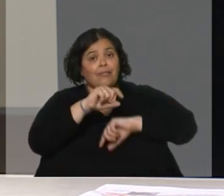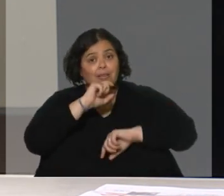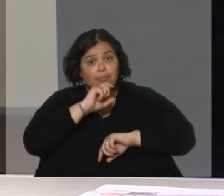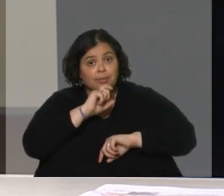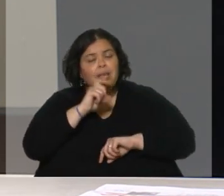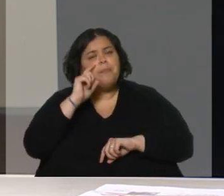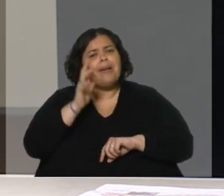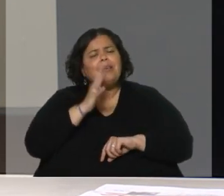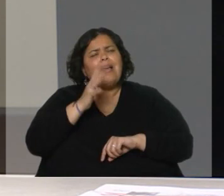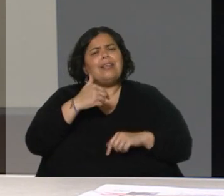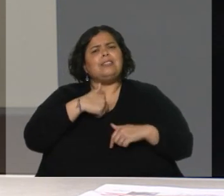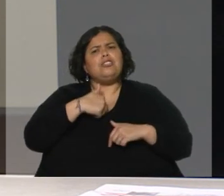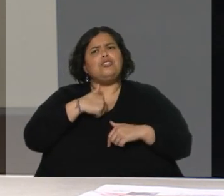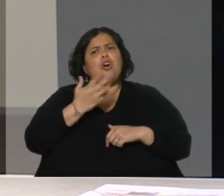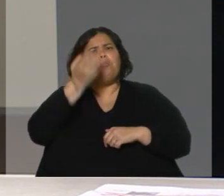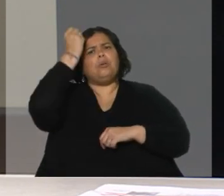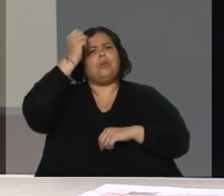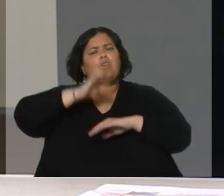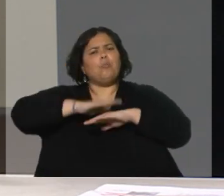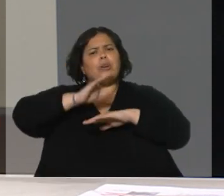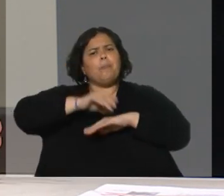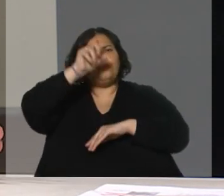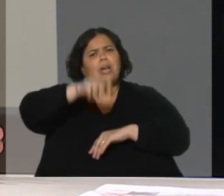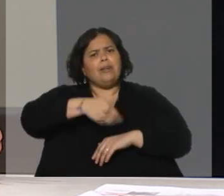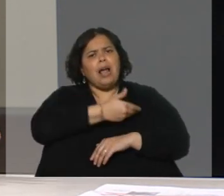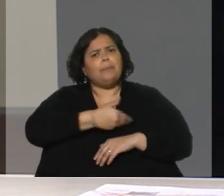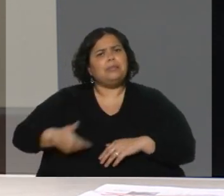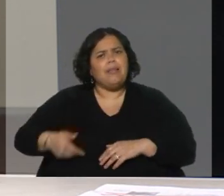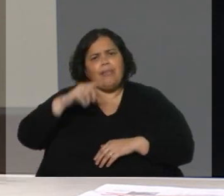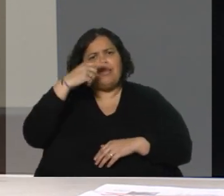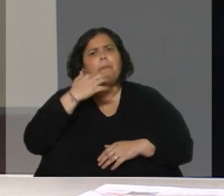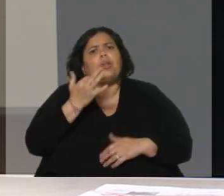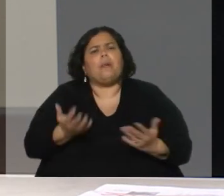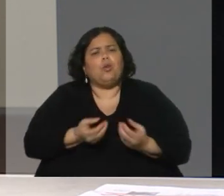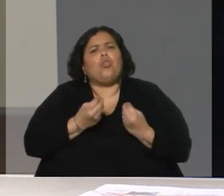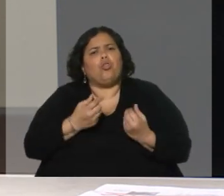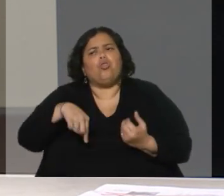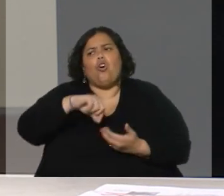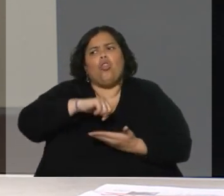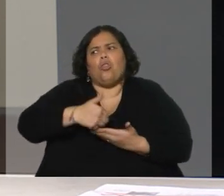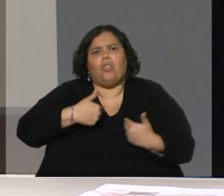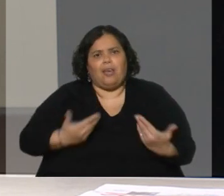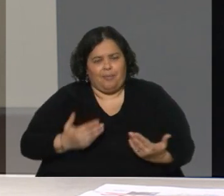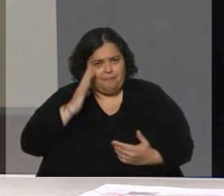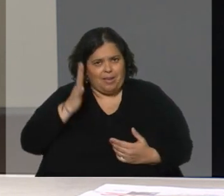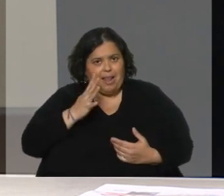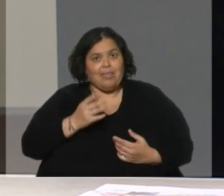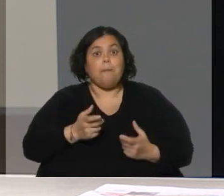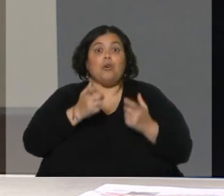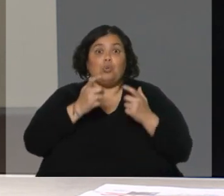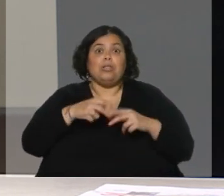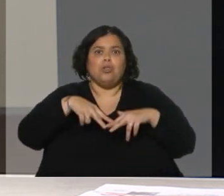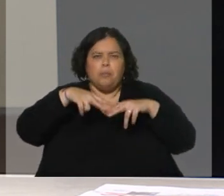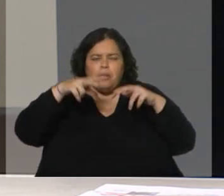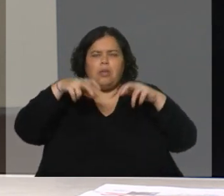identificado como responsable al presidente no sé dónde estaría yo esa es la realidad pero por suerte lo fui descartando después de